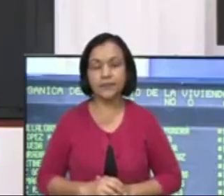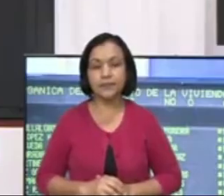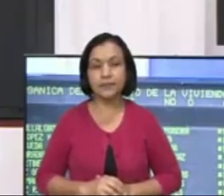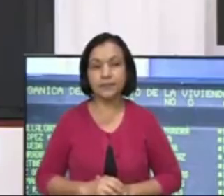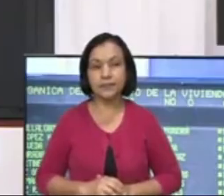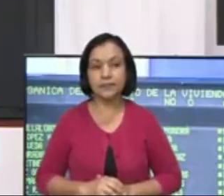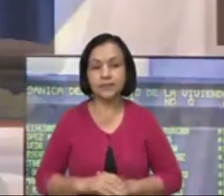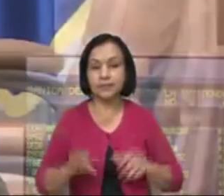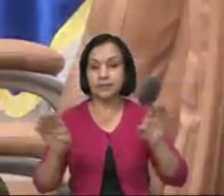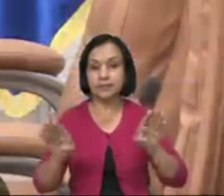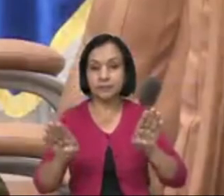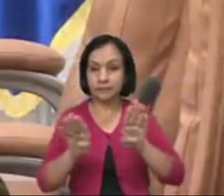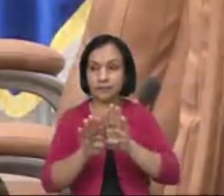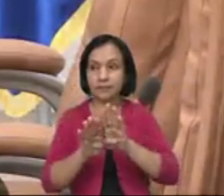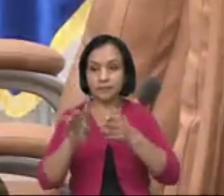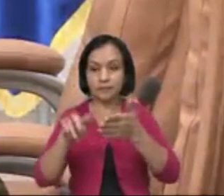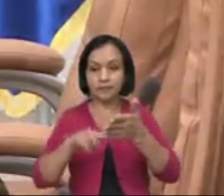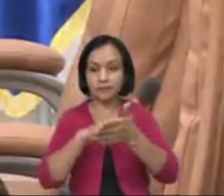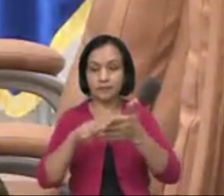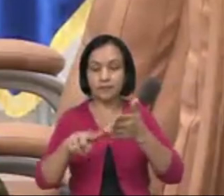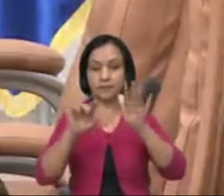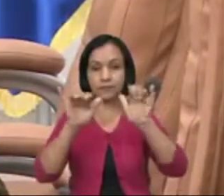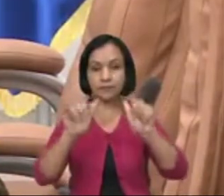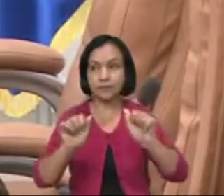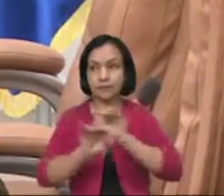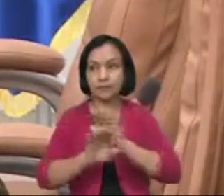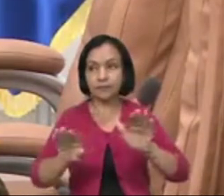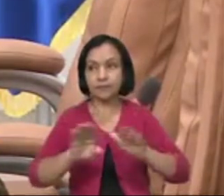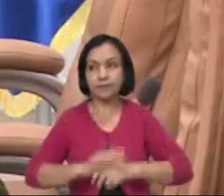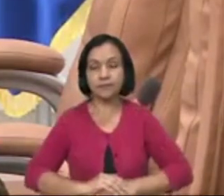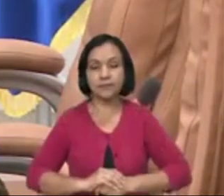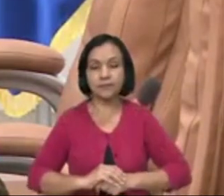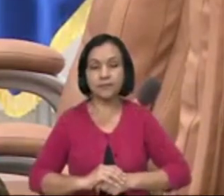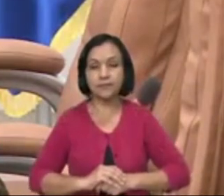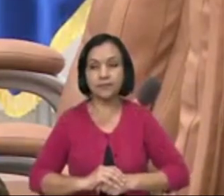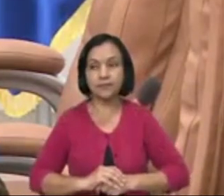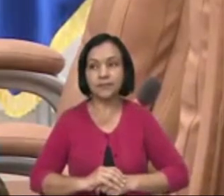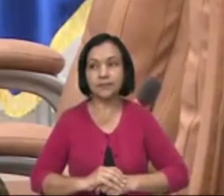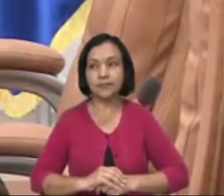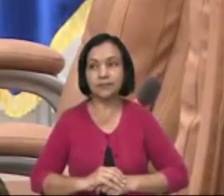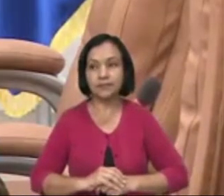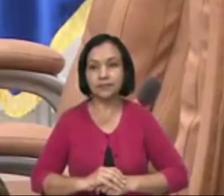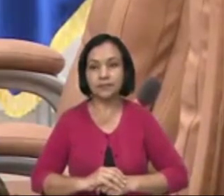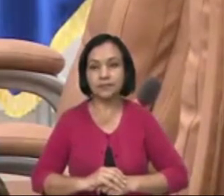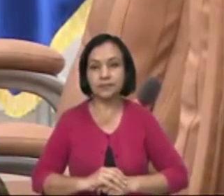Esta fue aprobada con 84 votos. Noticias 12, Darlene Téllez.